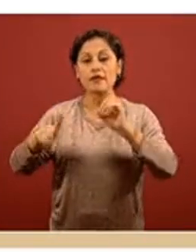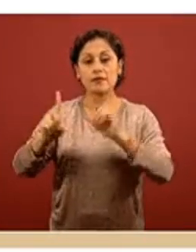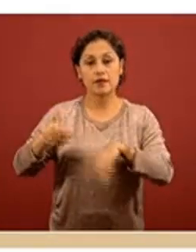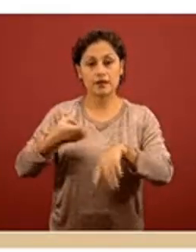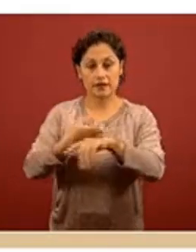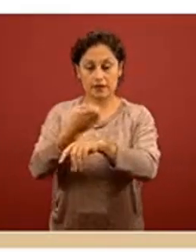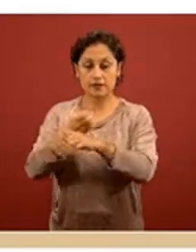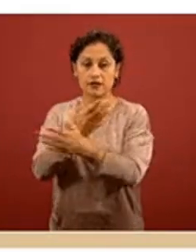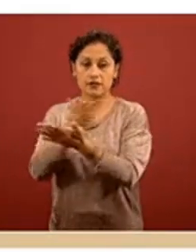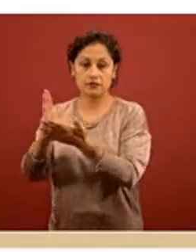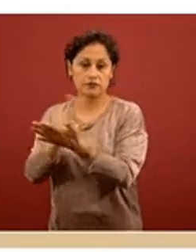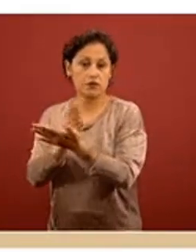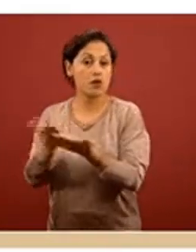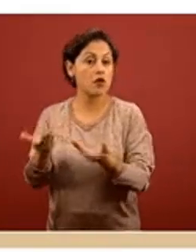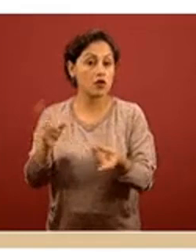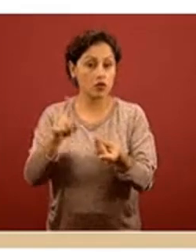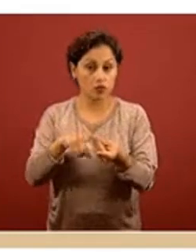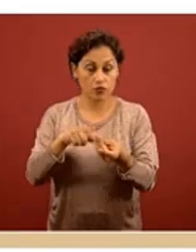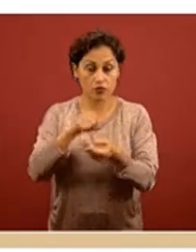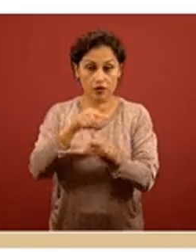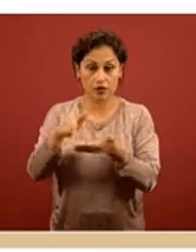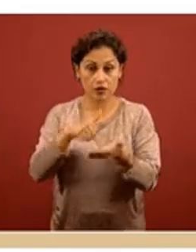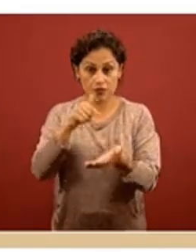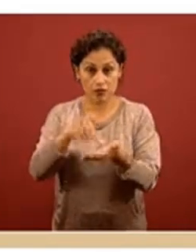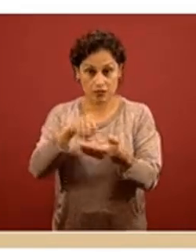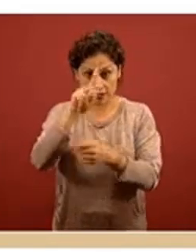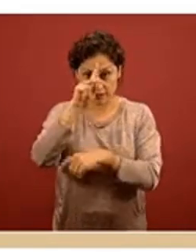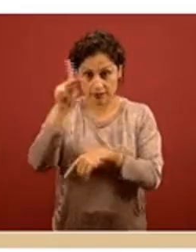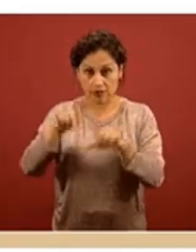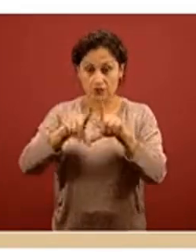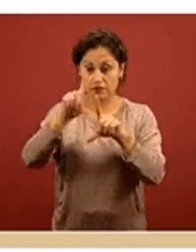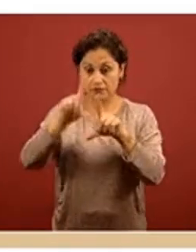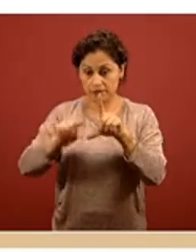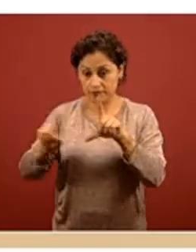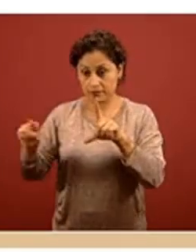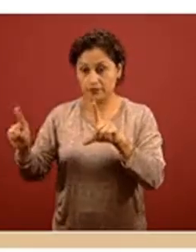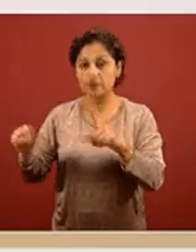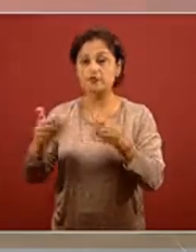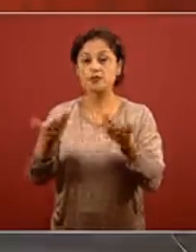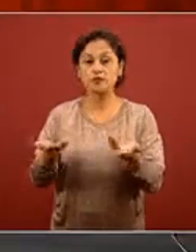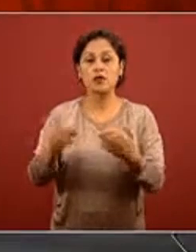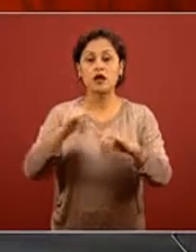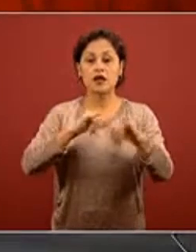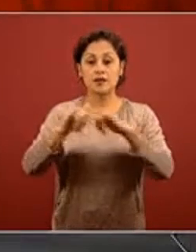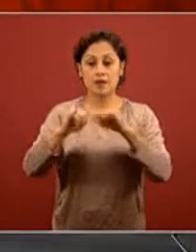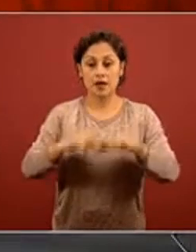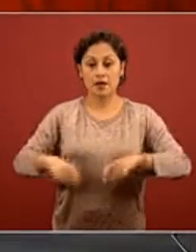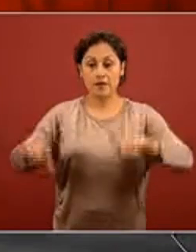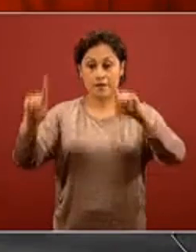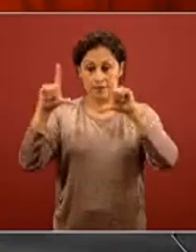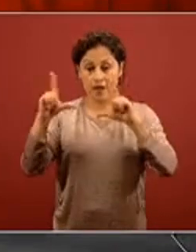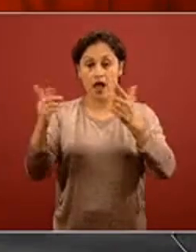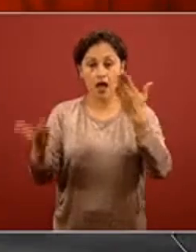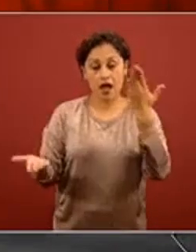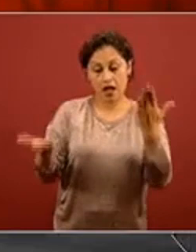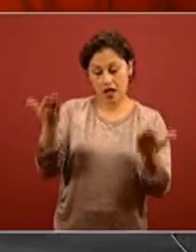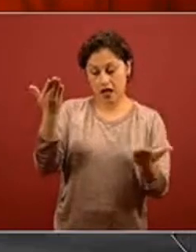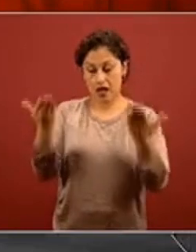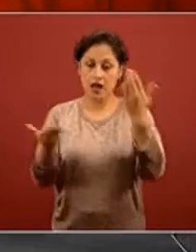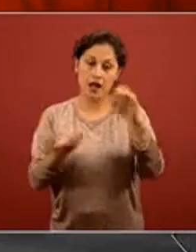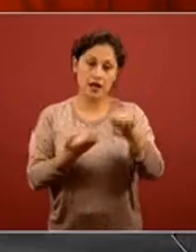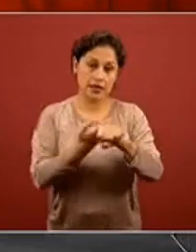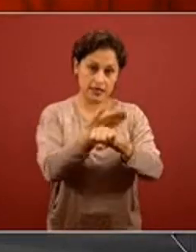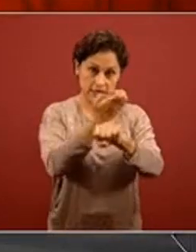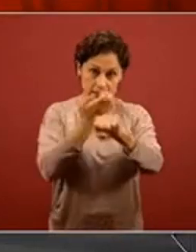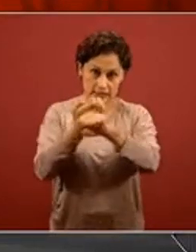tanto donde se encuentra activa la transmisión. Ahora sí, en el siguiente mapa podemos hacer una comparación entre estados en el